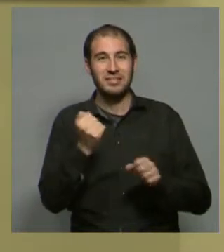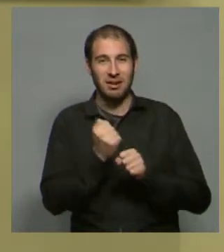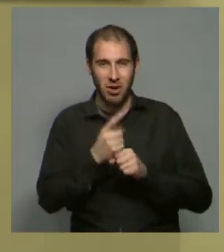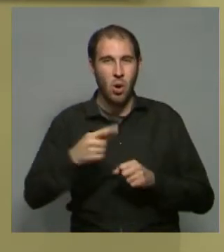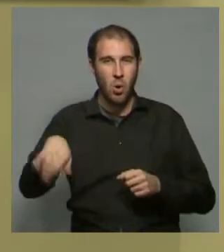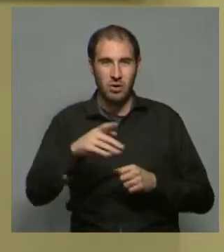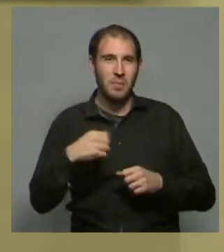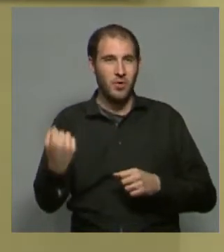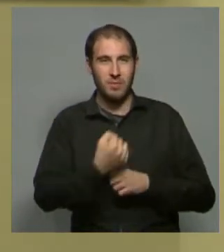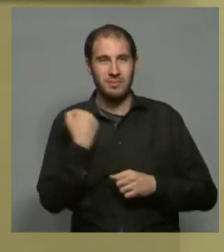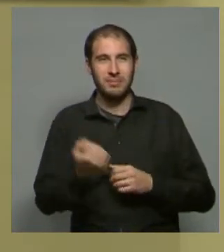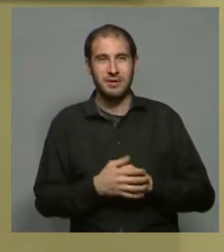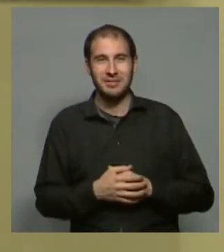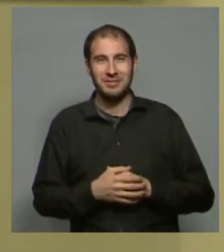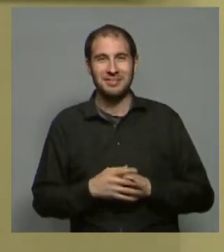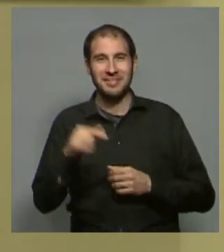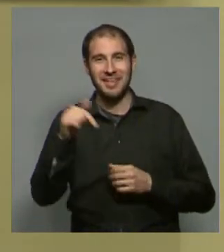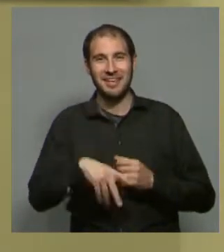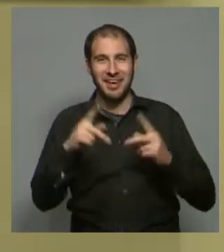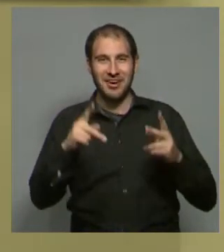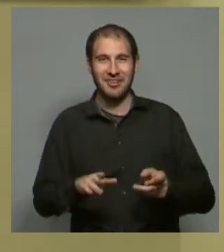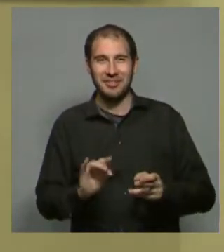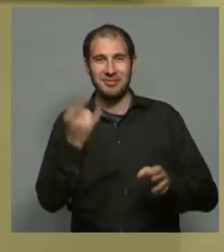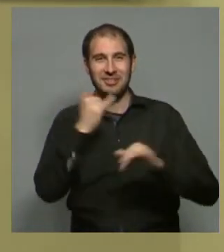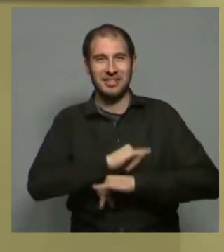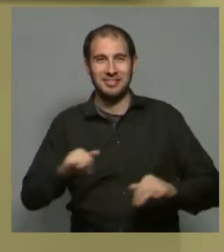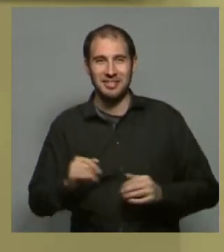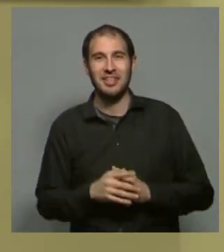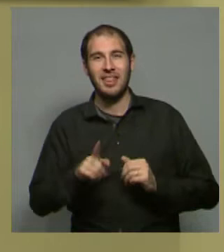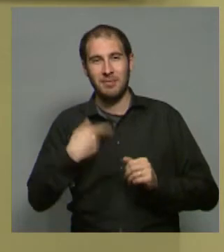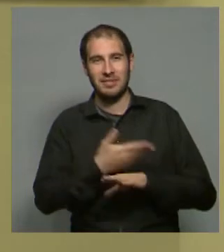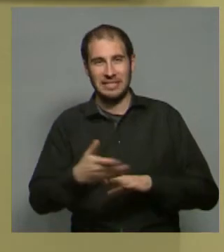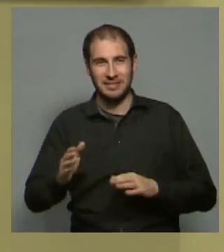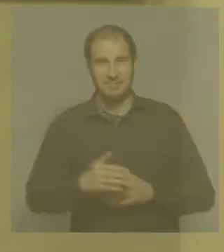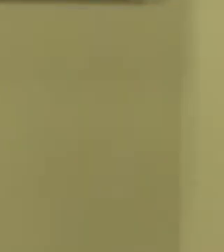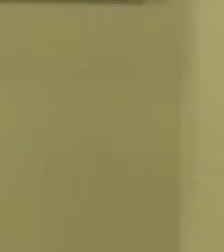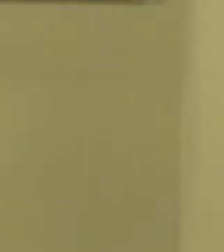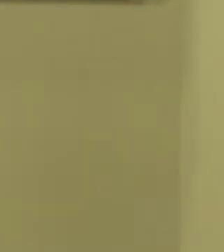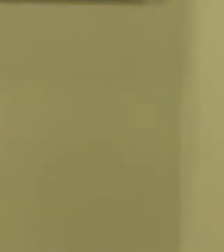hacen es fundamental. Vamos a ir a una tanda en Universidad Noticias y enseguida volvemos.